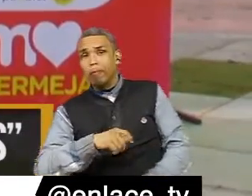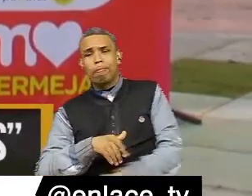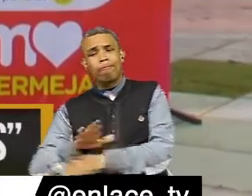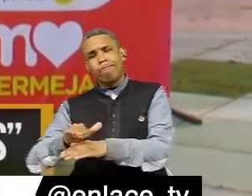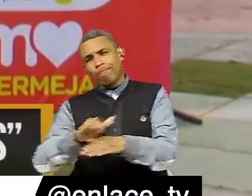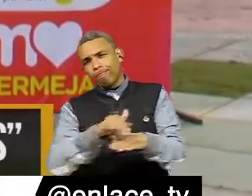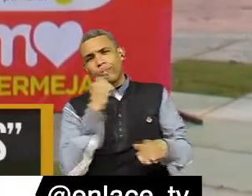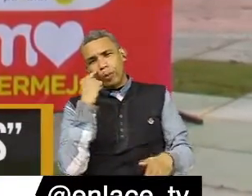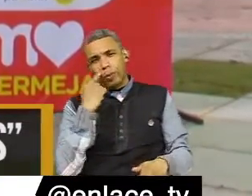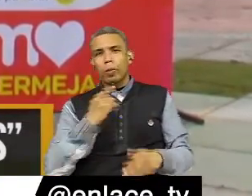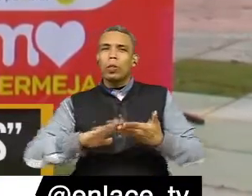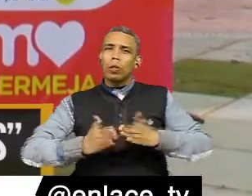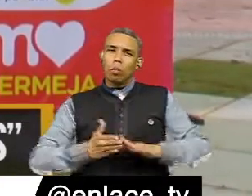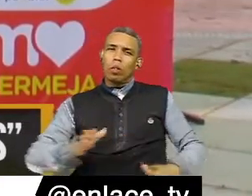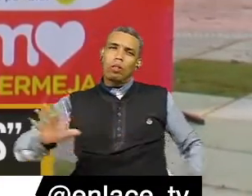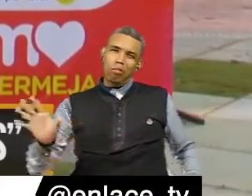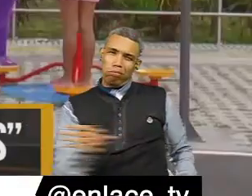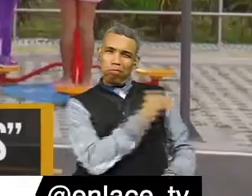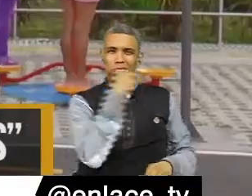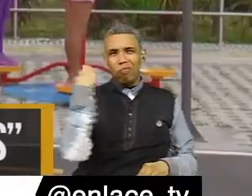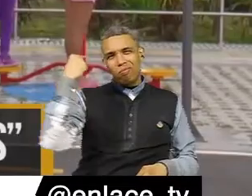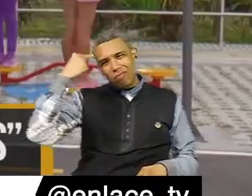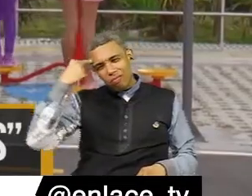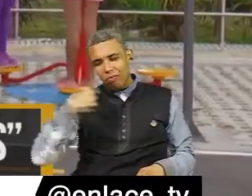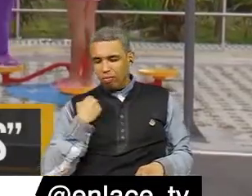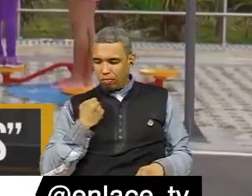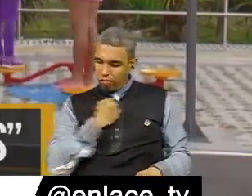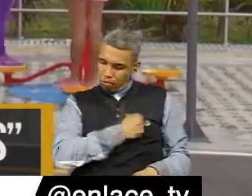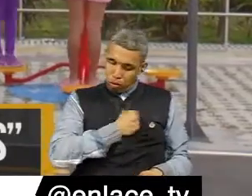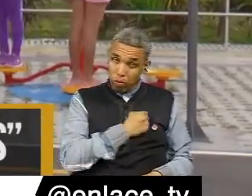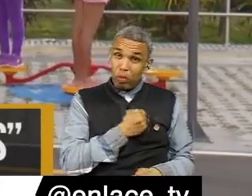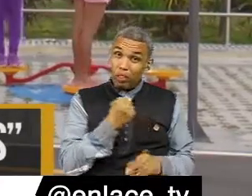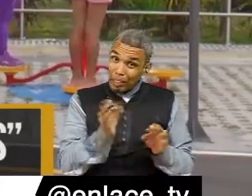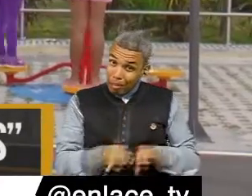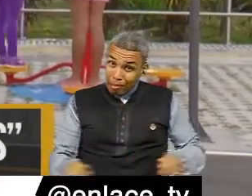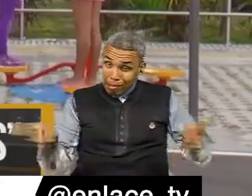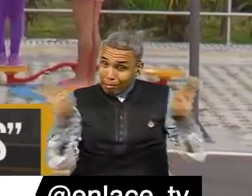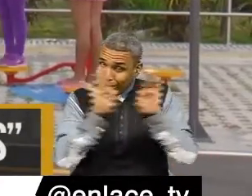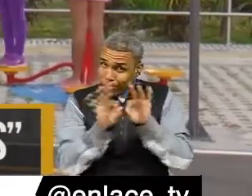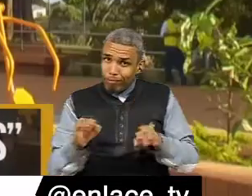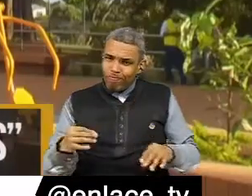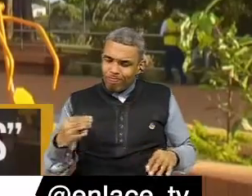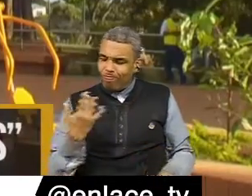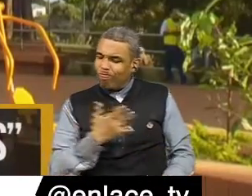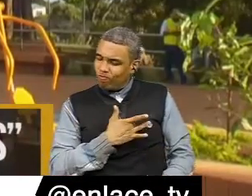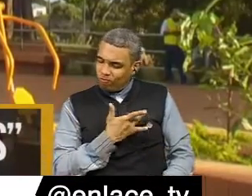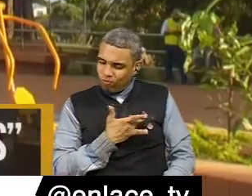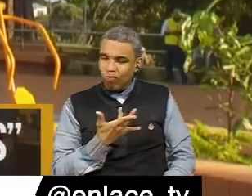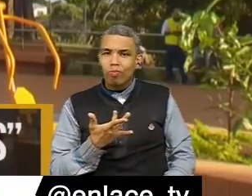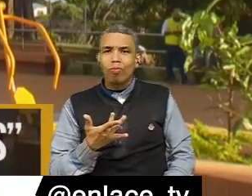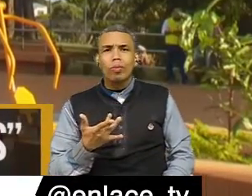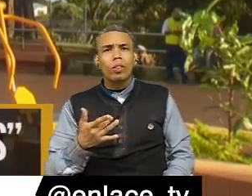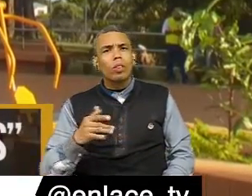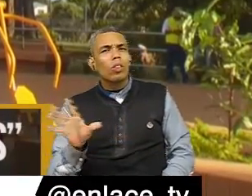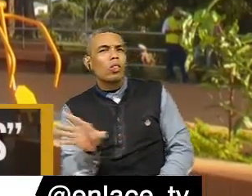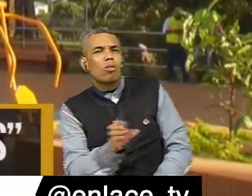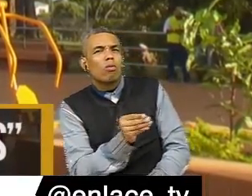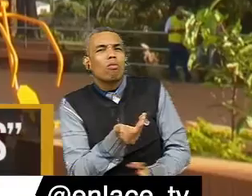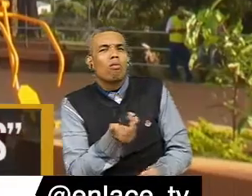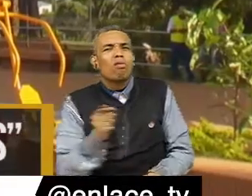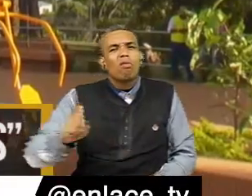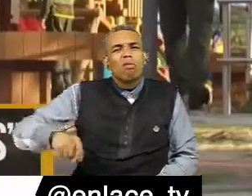entender a nuestra comunidad que por favor, que todos seamos conscientes de la importancia de la cultura ciudadana. El espacio para todos quiere decir que